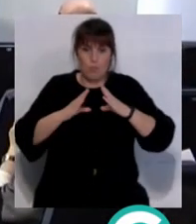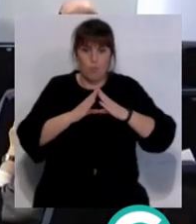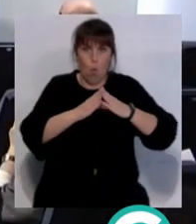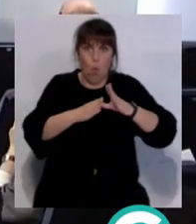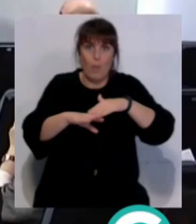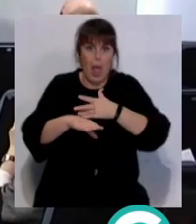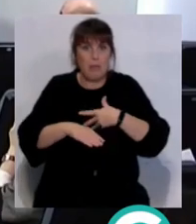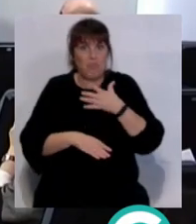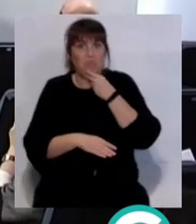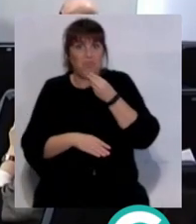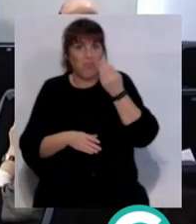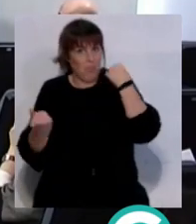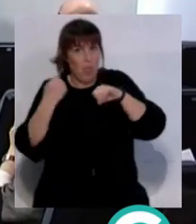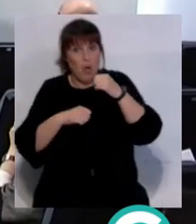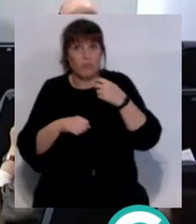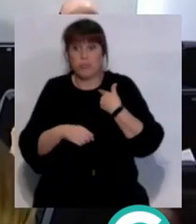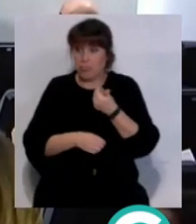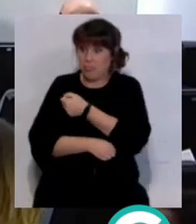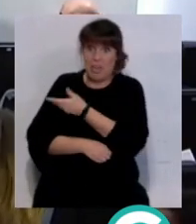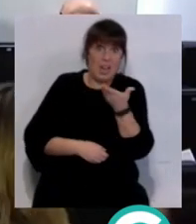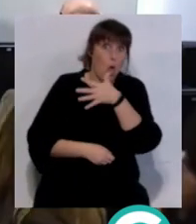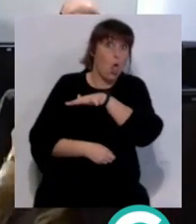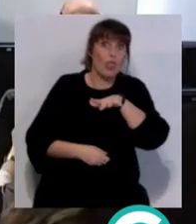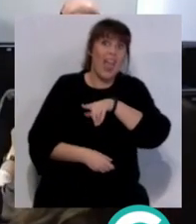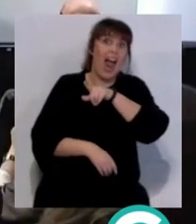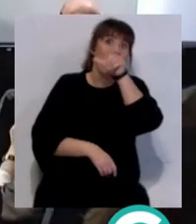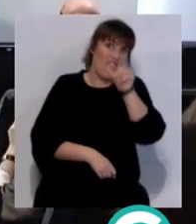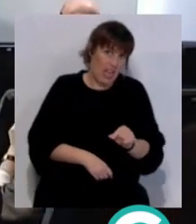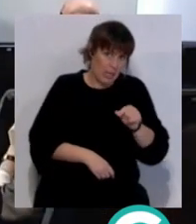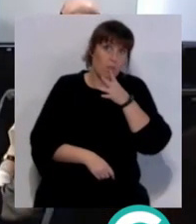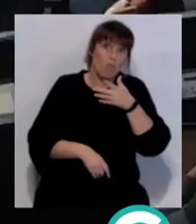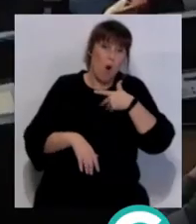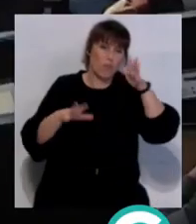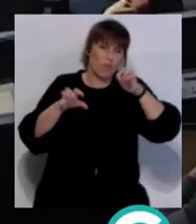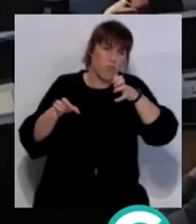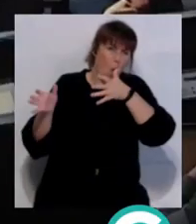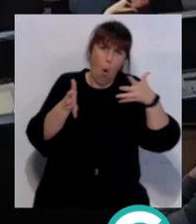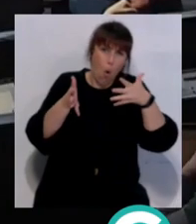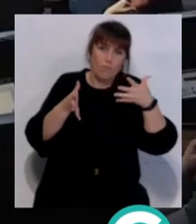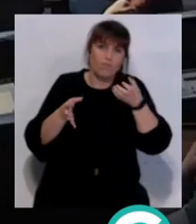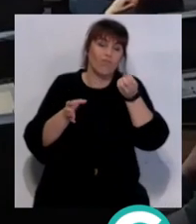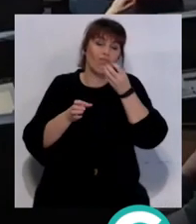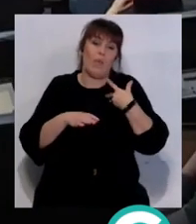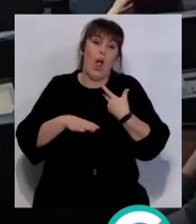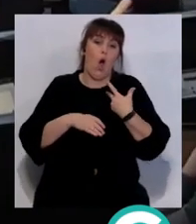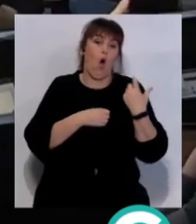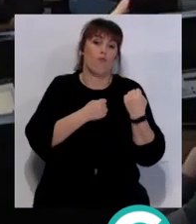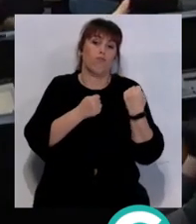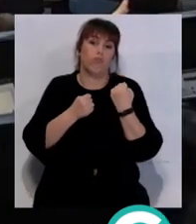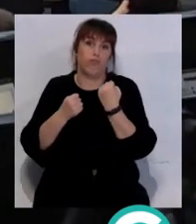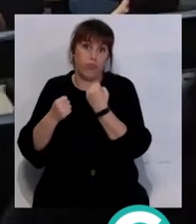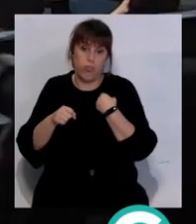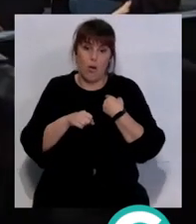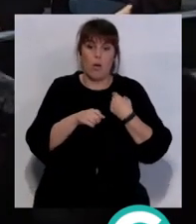actuación en Barbate. Las demás potencias se encontraban en Algeciras y a causa del temporal se optó por desplazar por carretera una Zodiac.